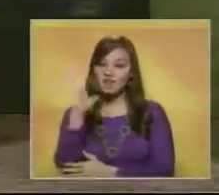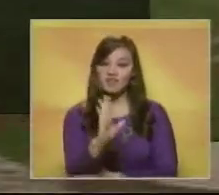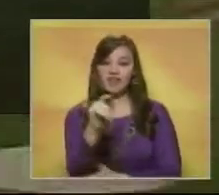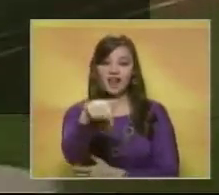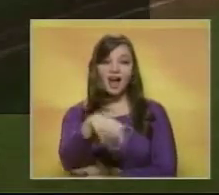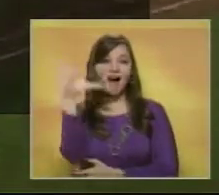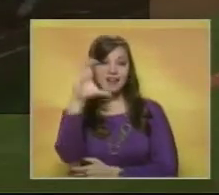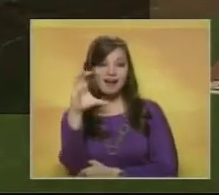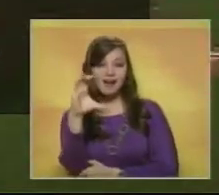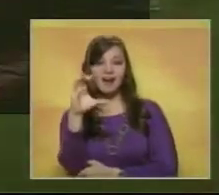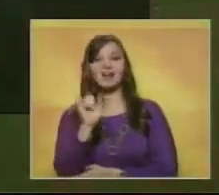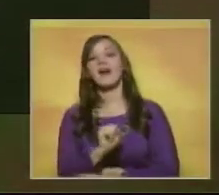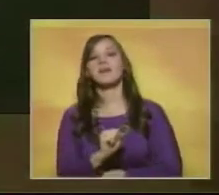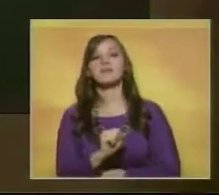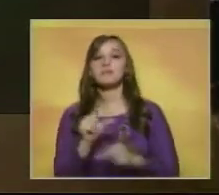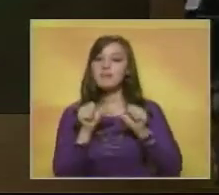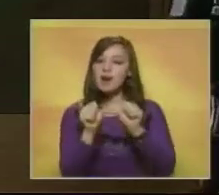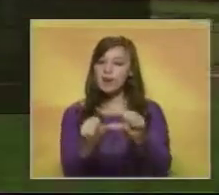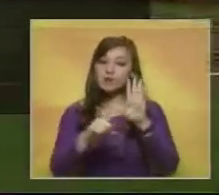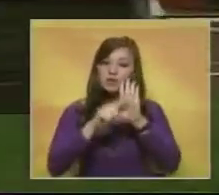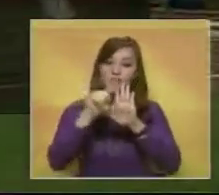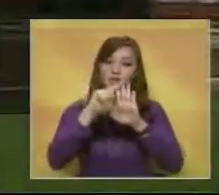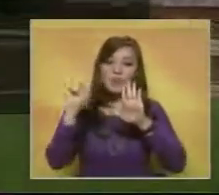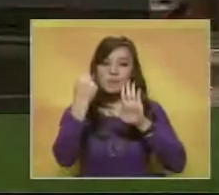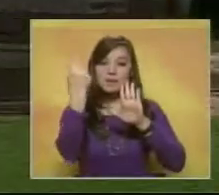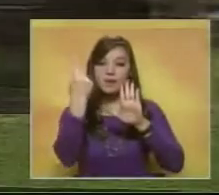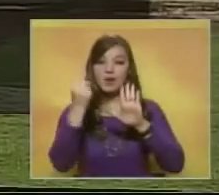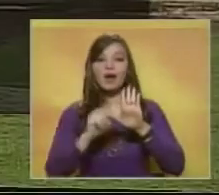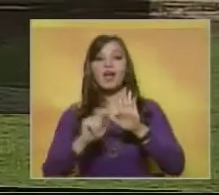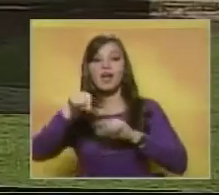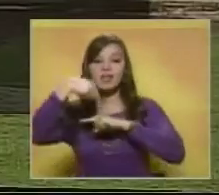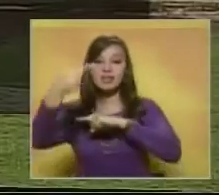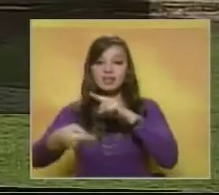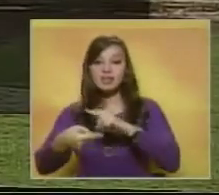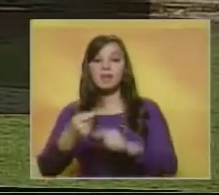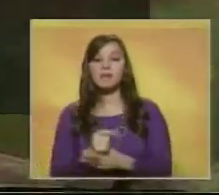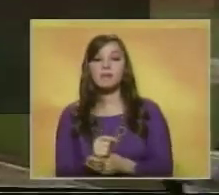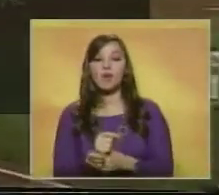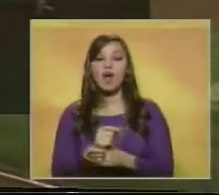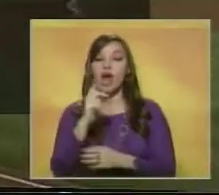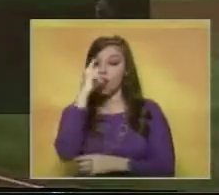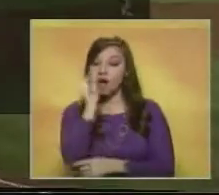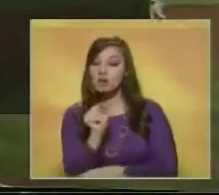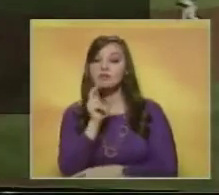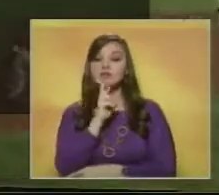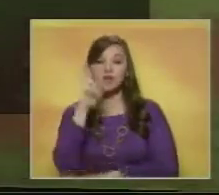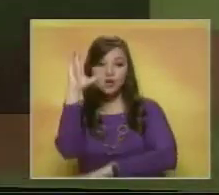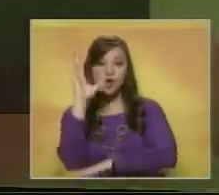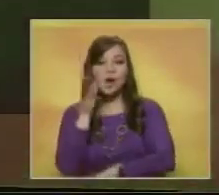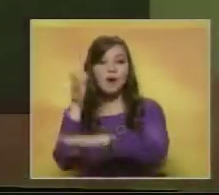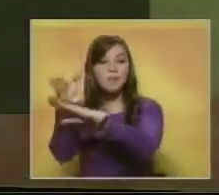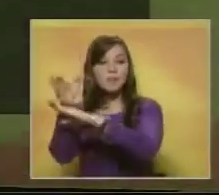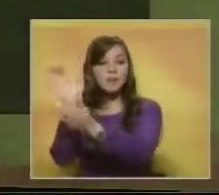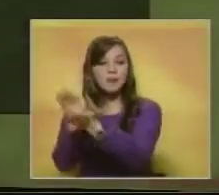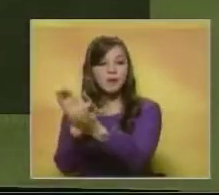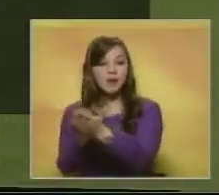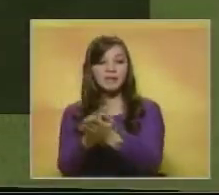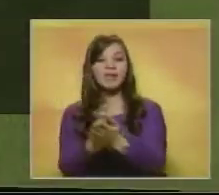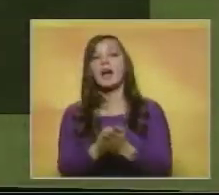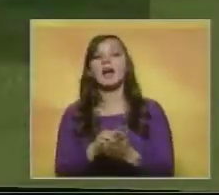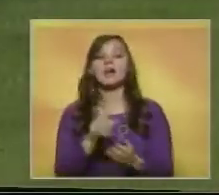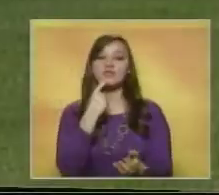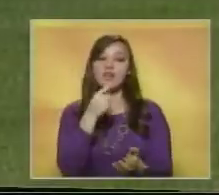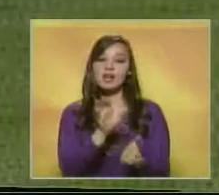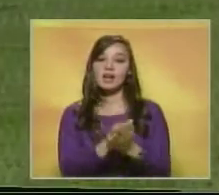su invicto, mientras que Margarita repite con Lara buscando barrer la serie en Por la Mar. Además, Anzoátegui chocará con Magallanes en Valencia y Aragua debuta en